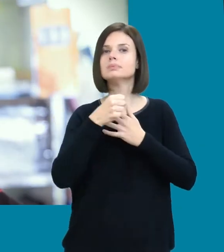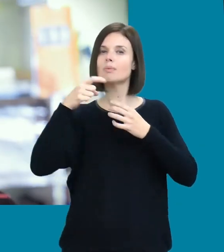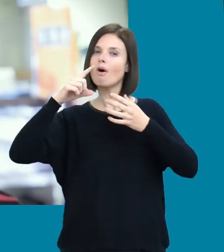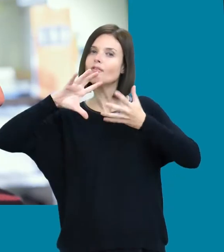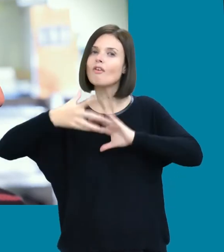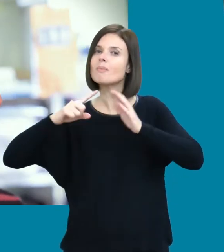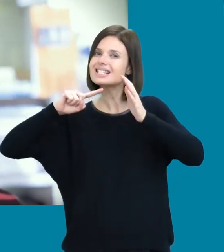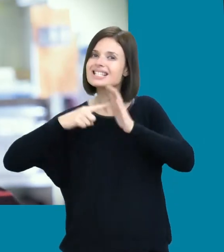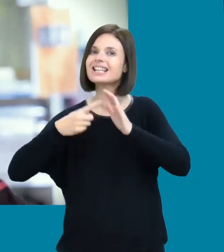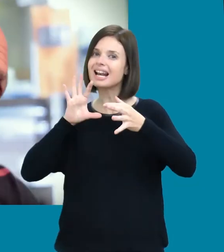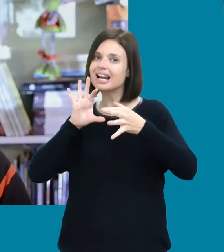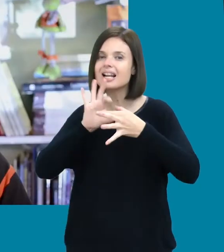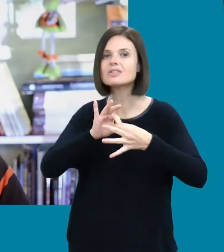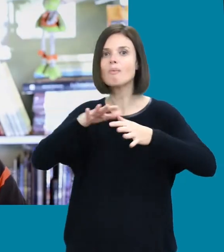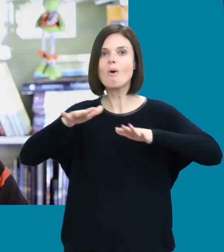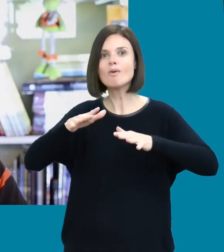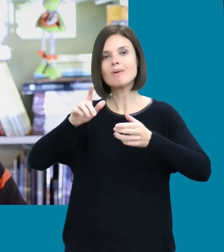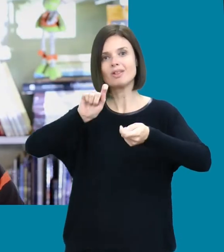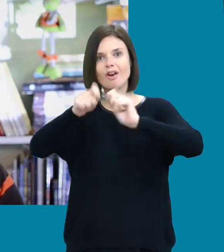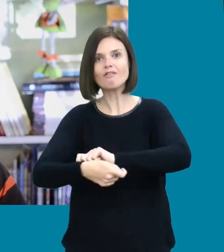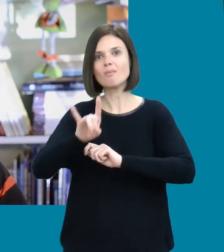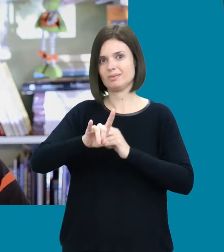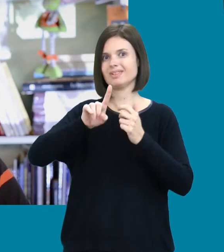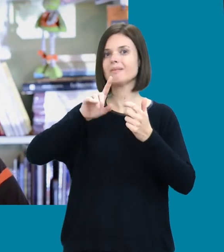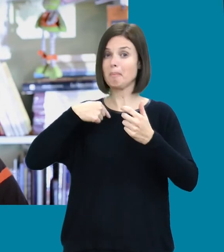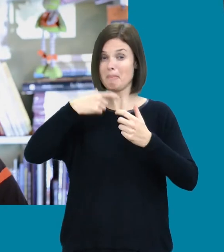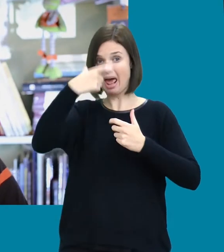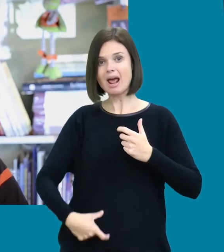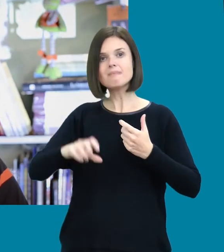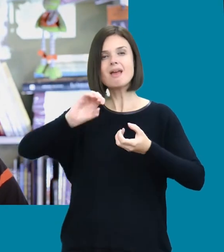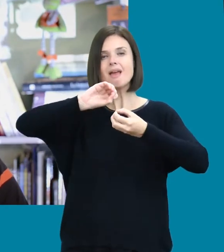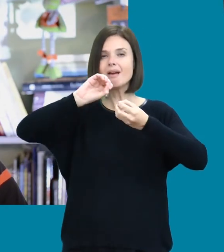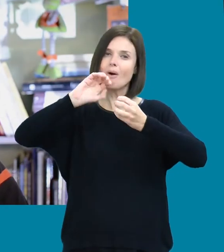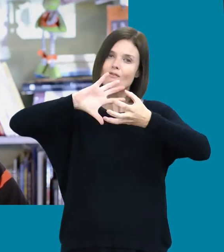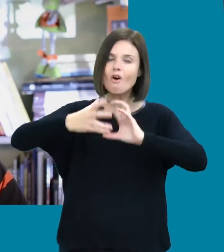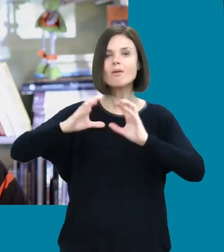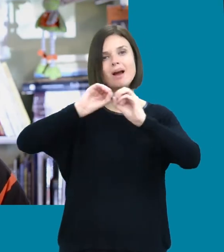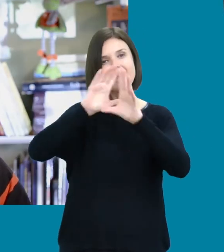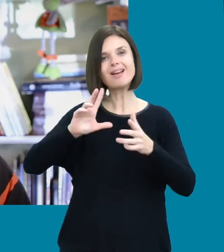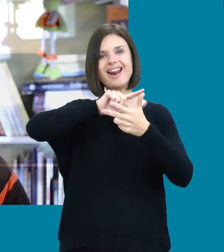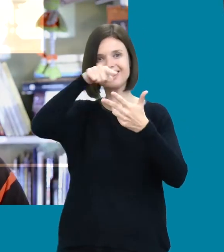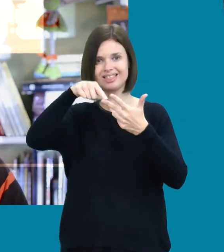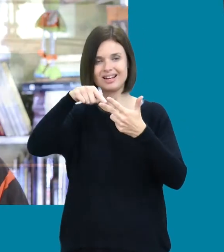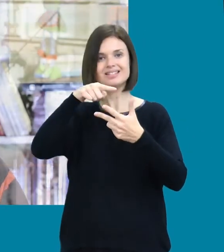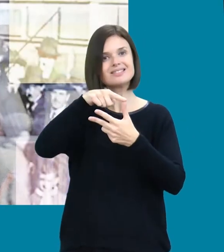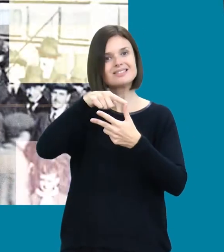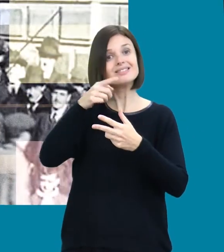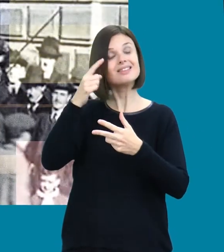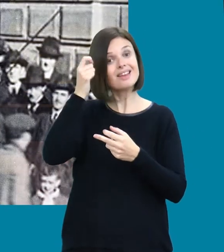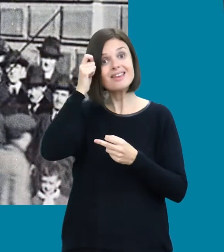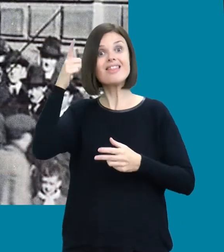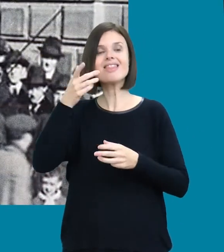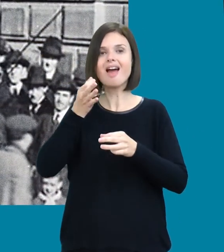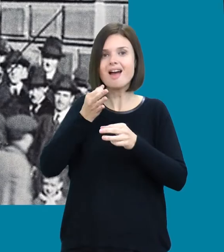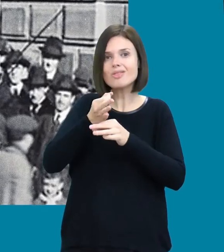los centrales de aquel movimiento, que para mí son claramente tres que tienen que ver, por un lado, con la idea de una educación,